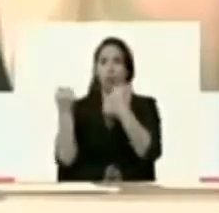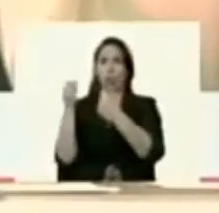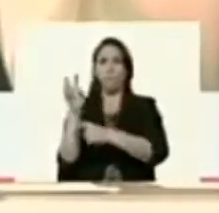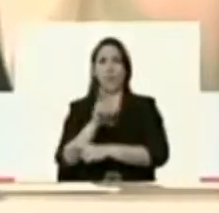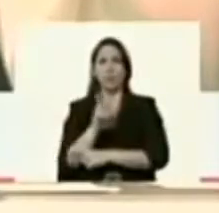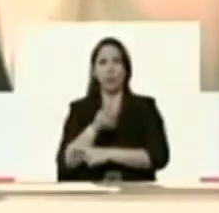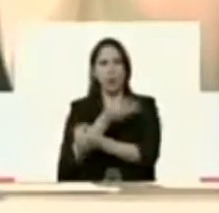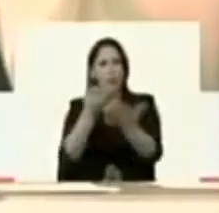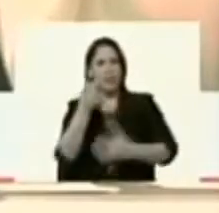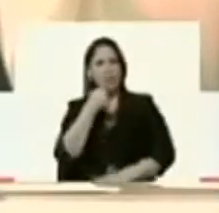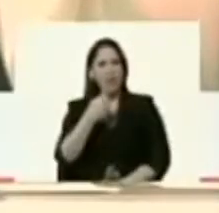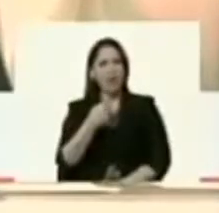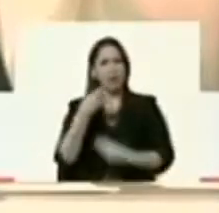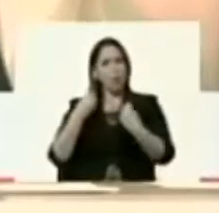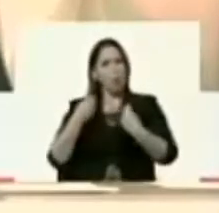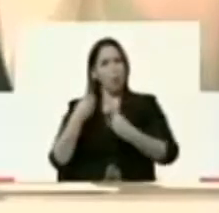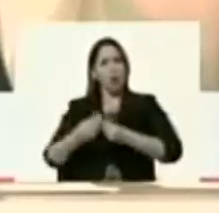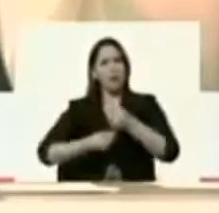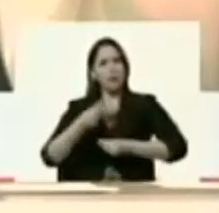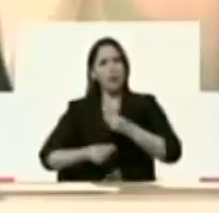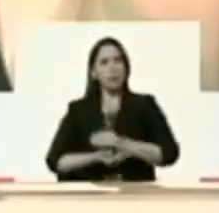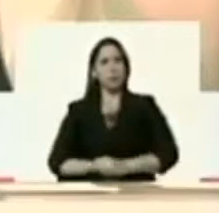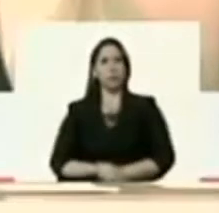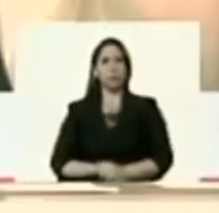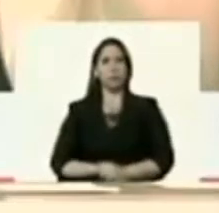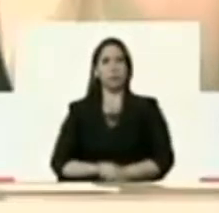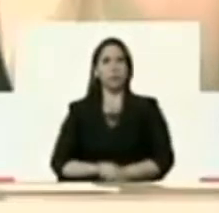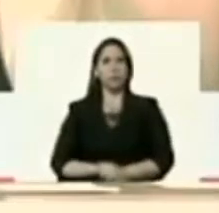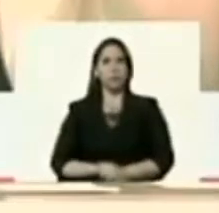Ustedes dirán, ¿cómo hacemos?